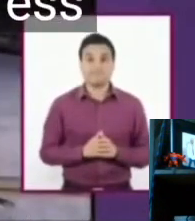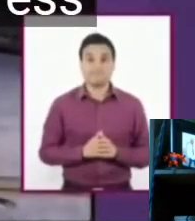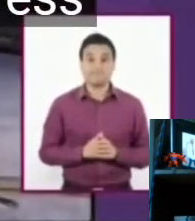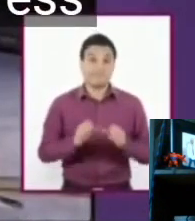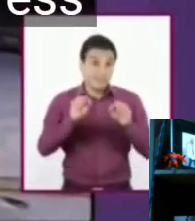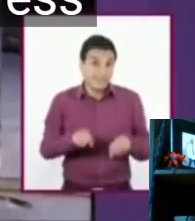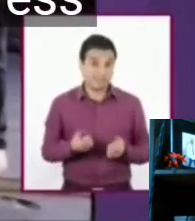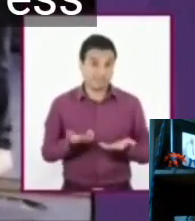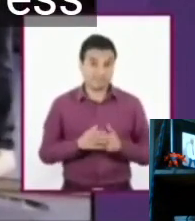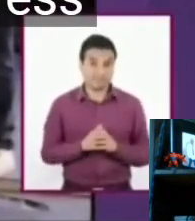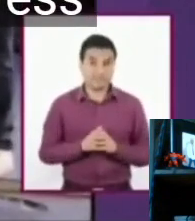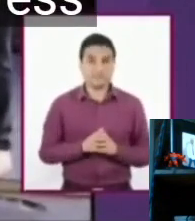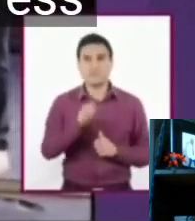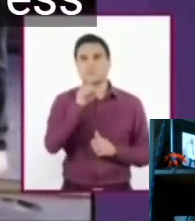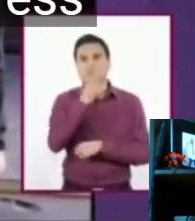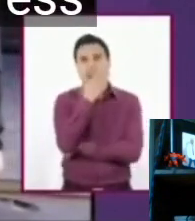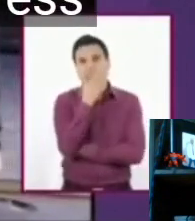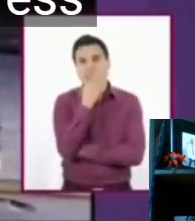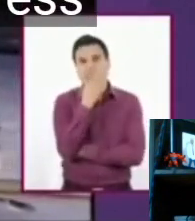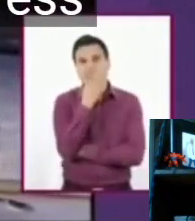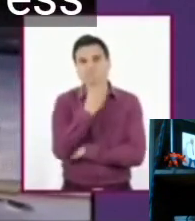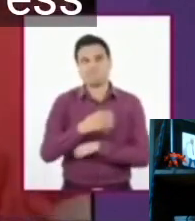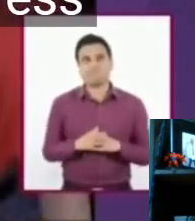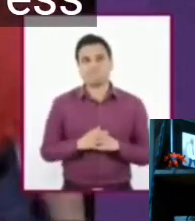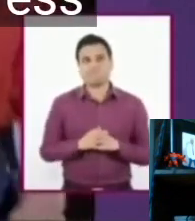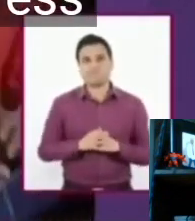yo que me novak